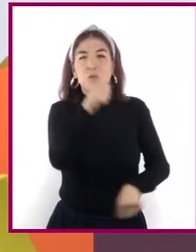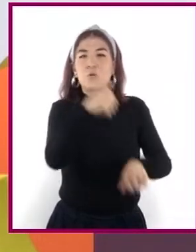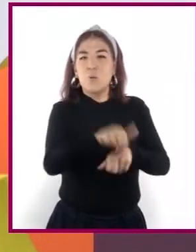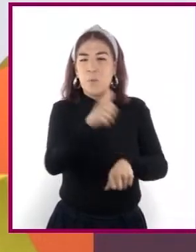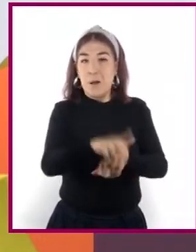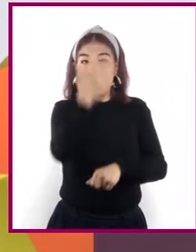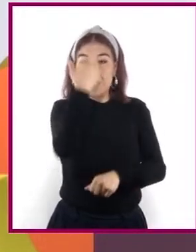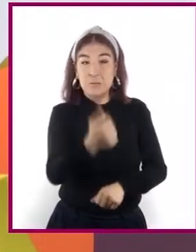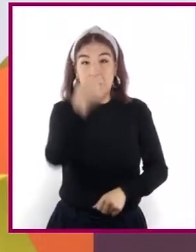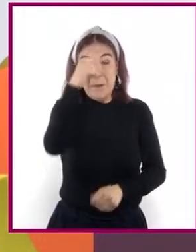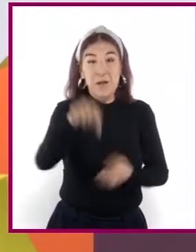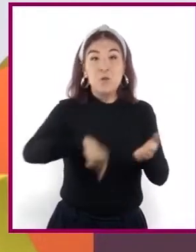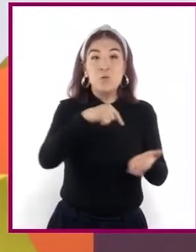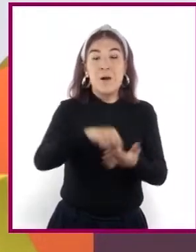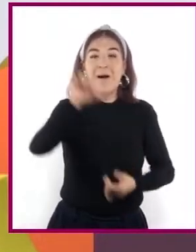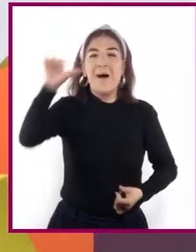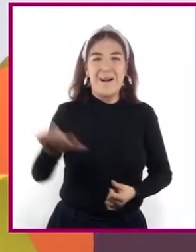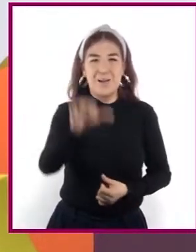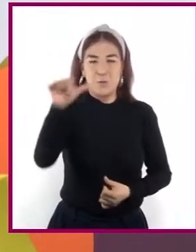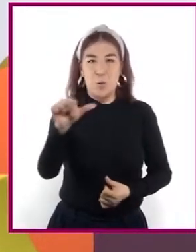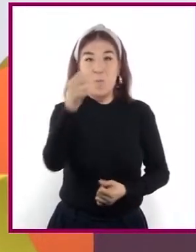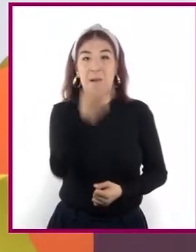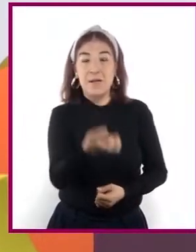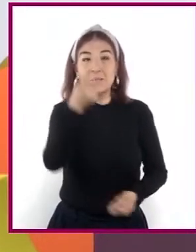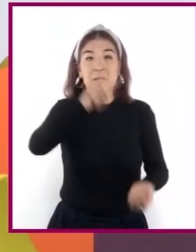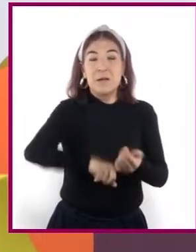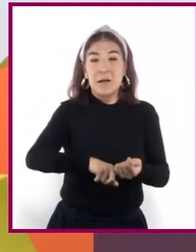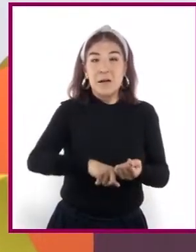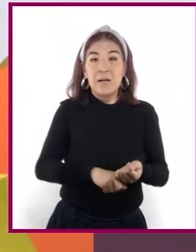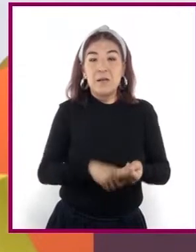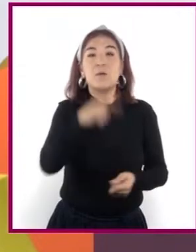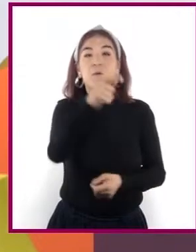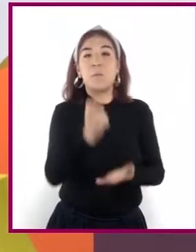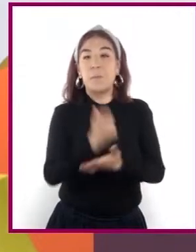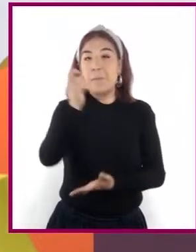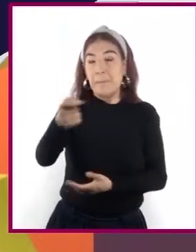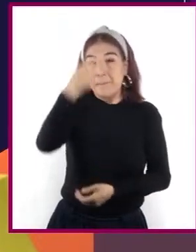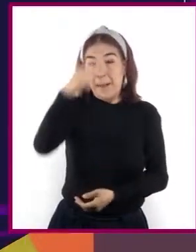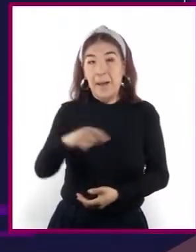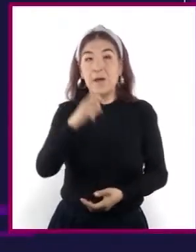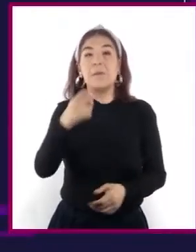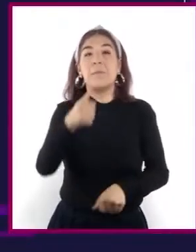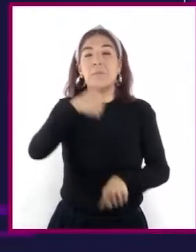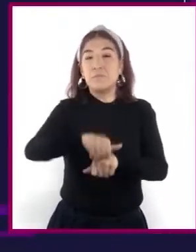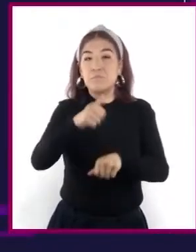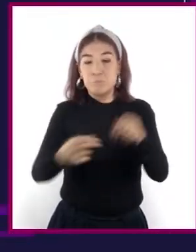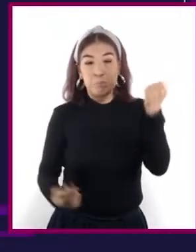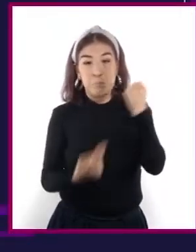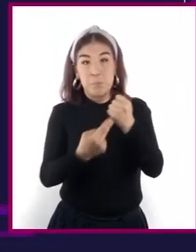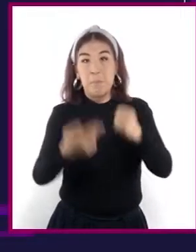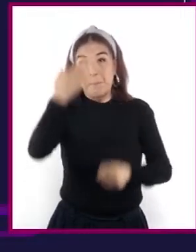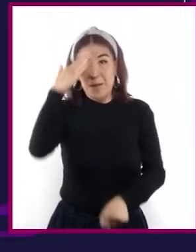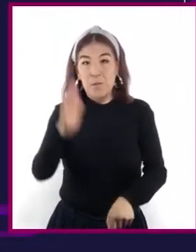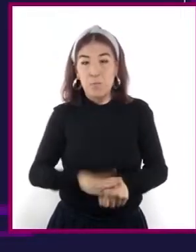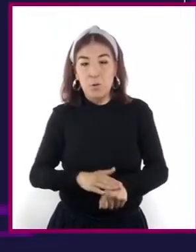el establecimiento @ entre el costo que se paga por las memorias y el número de memorias